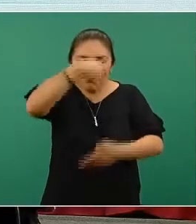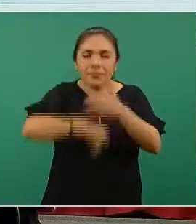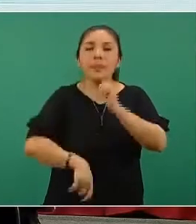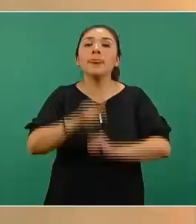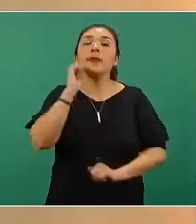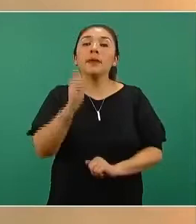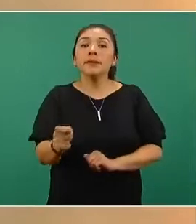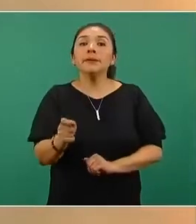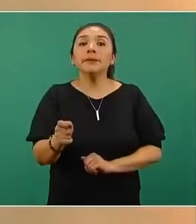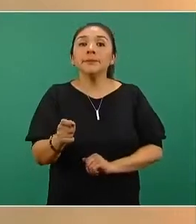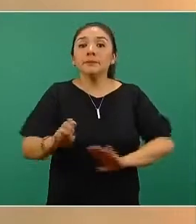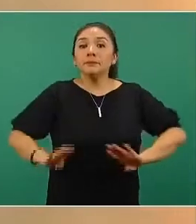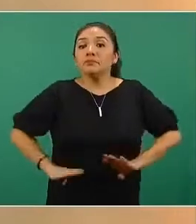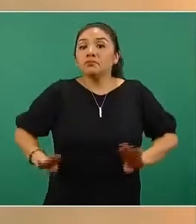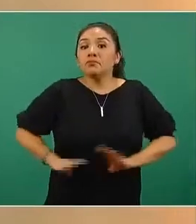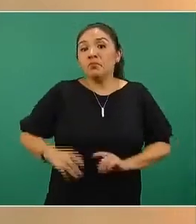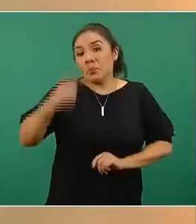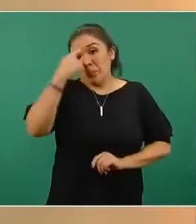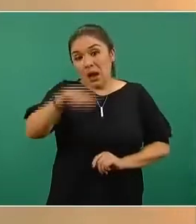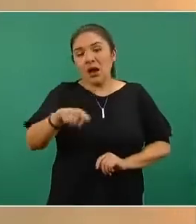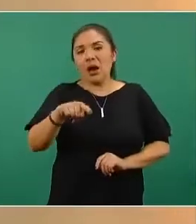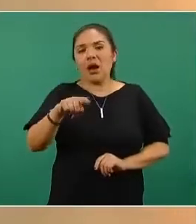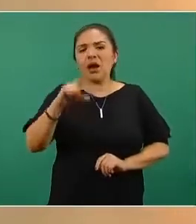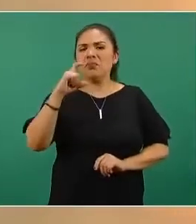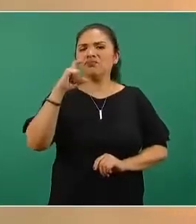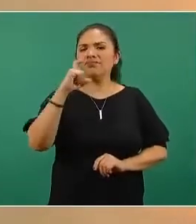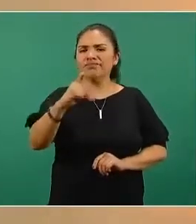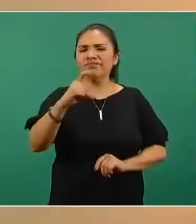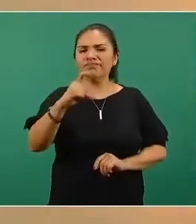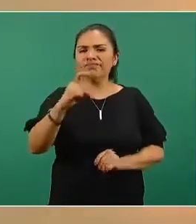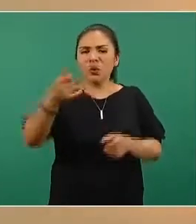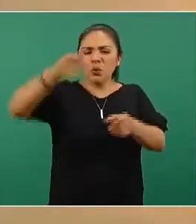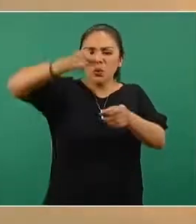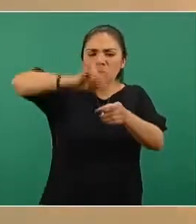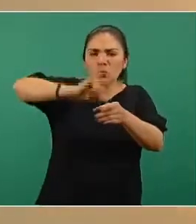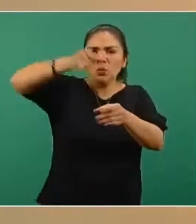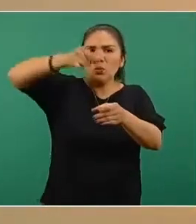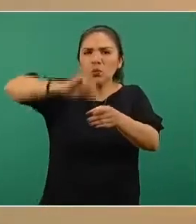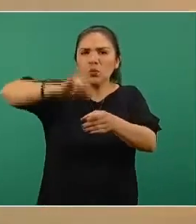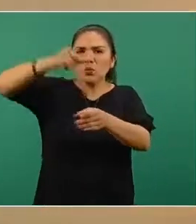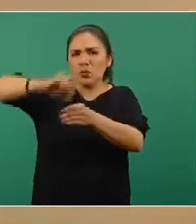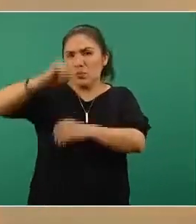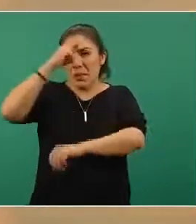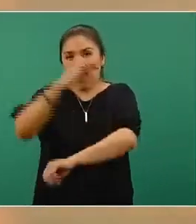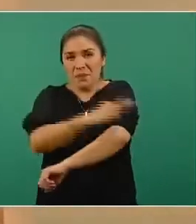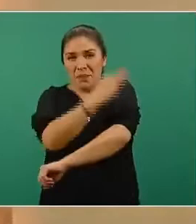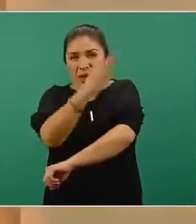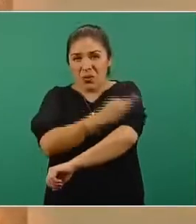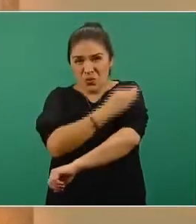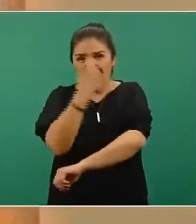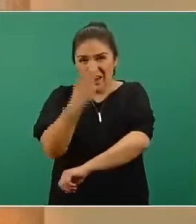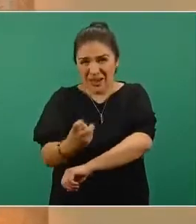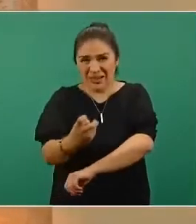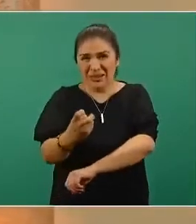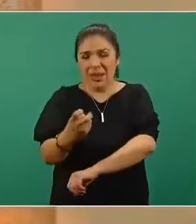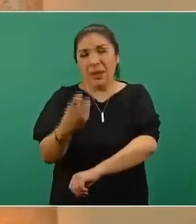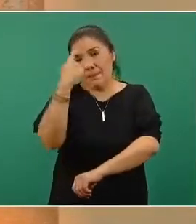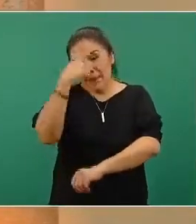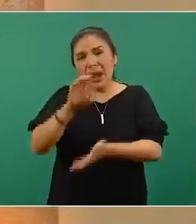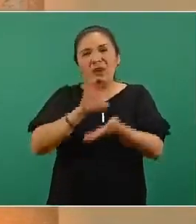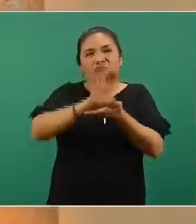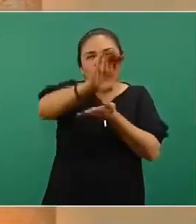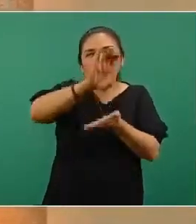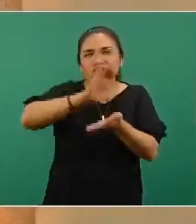en la terminación del embotellamiento final, que es lo que